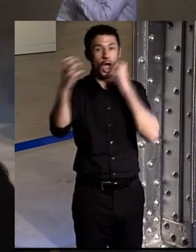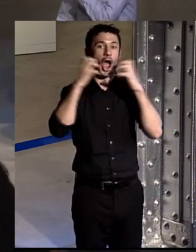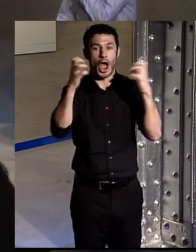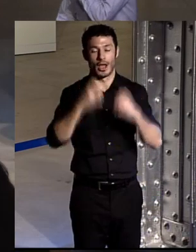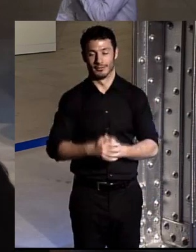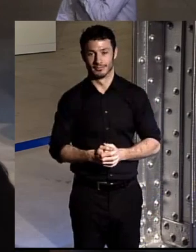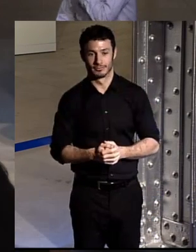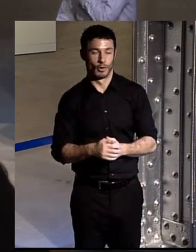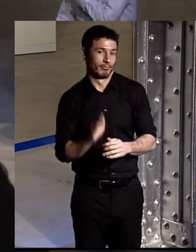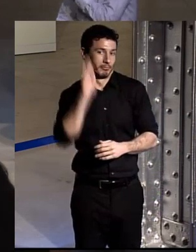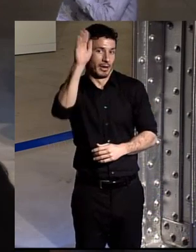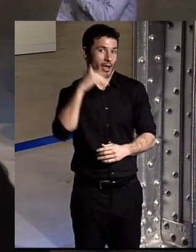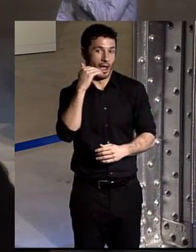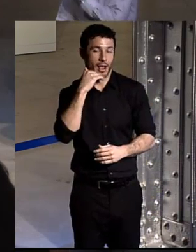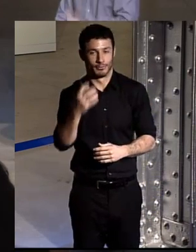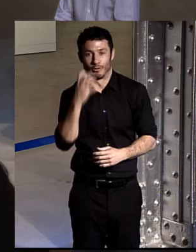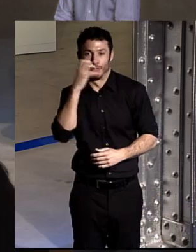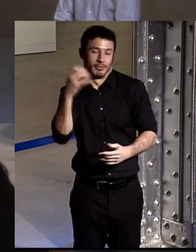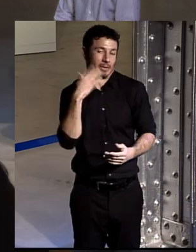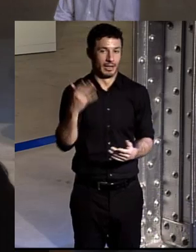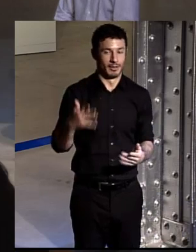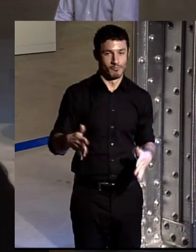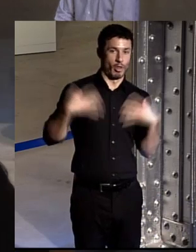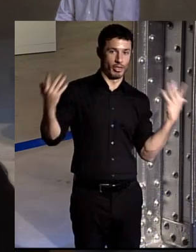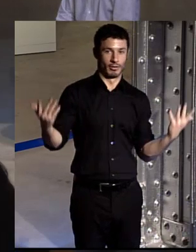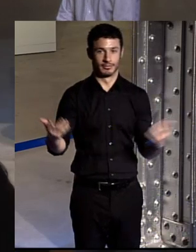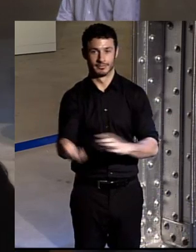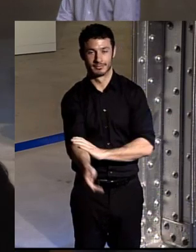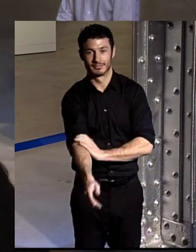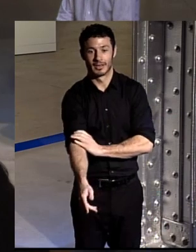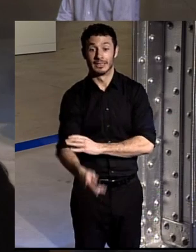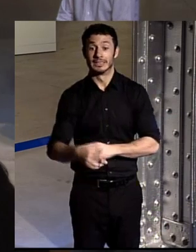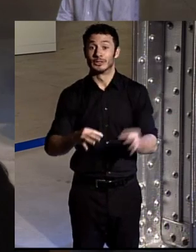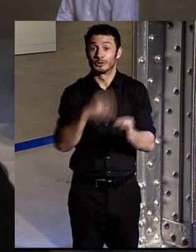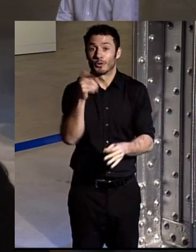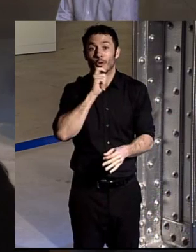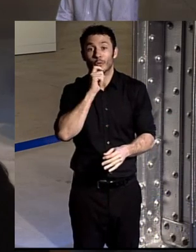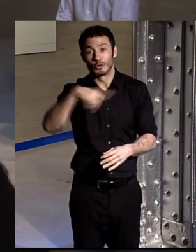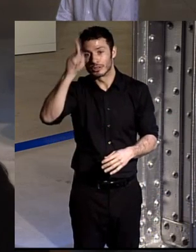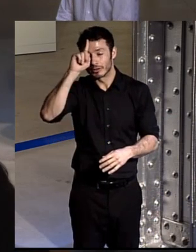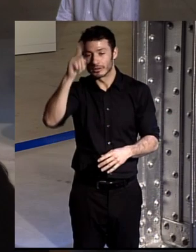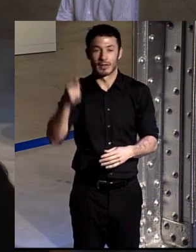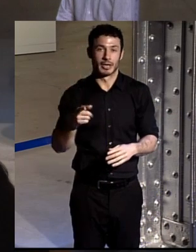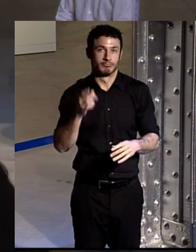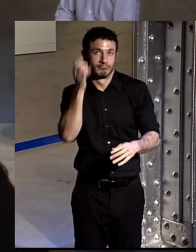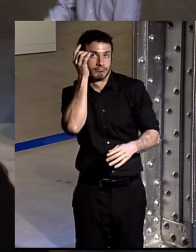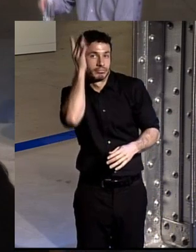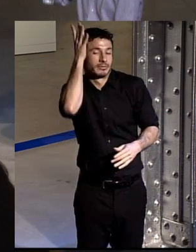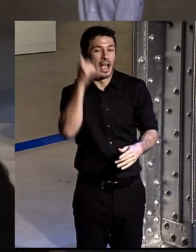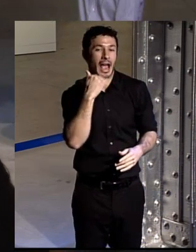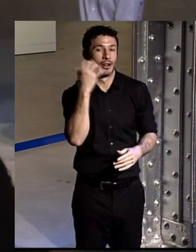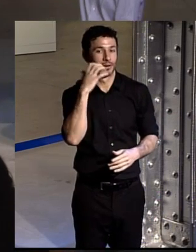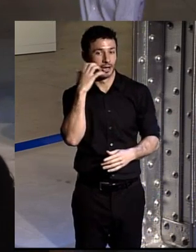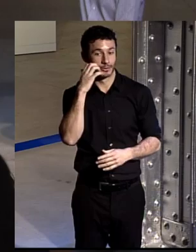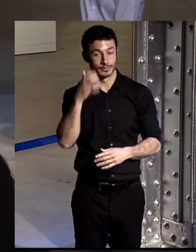que estoy, levante la mano. Que se oiga ahí como ¡guau! Vale, no sabíamos cómo hacerlo, así que se nos ha ocurrido una cosa un poco extraña. En